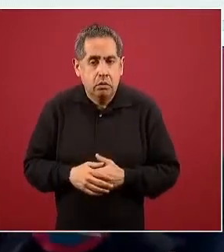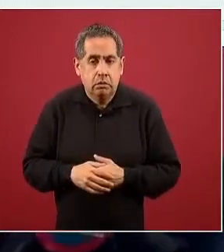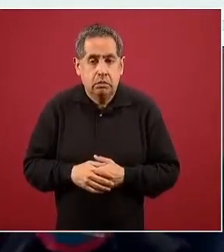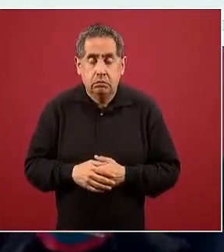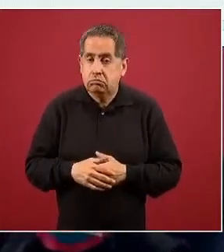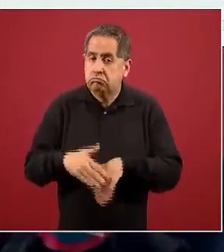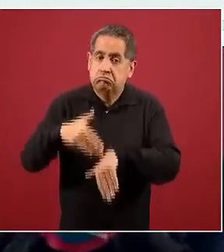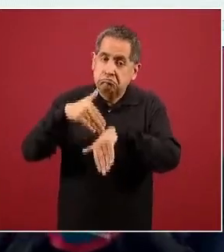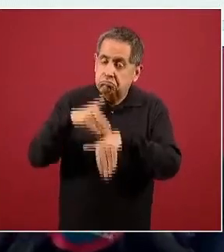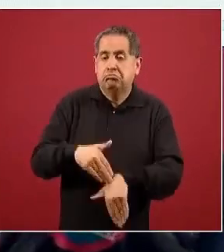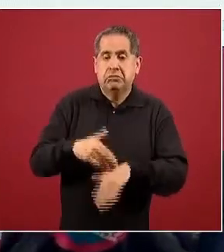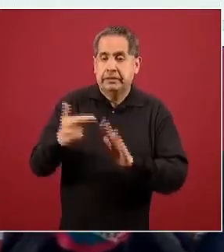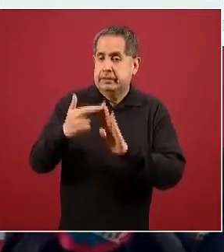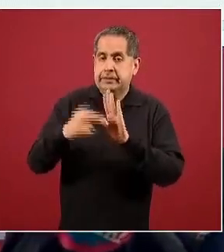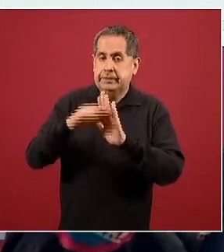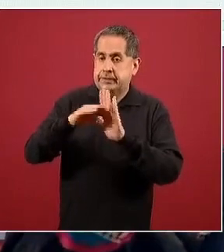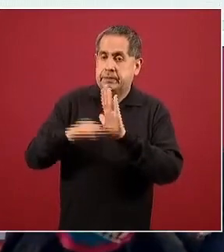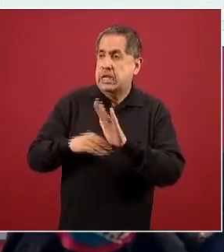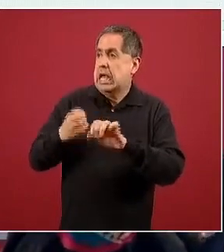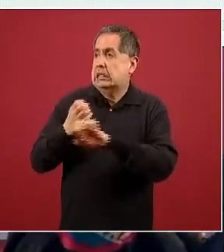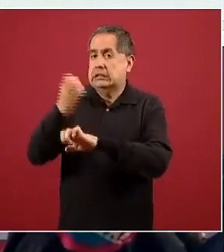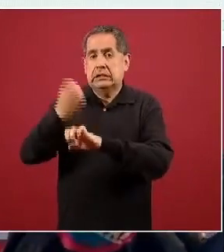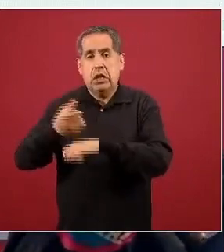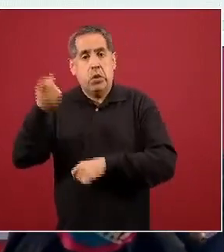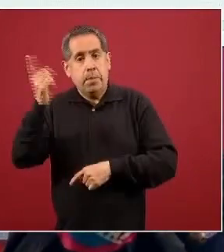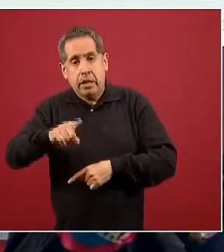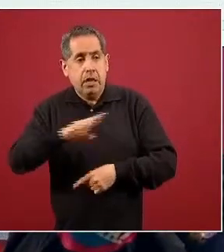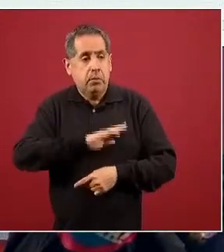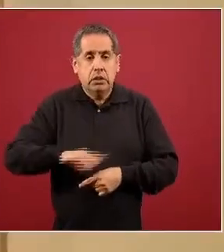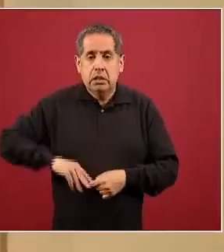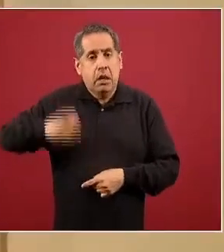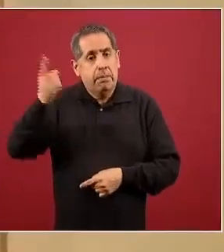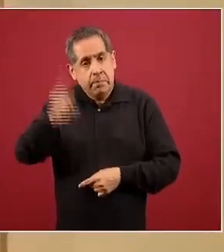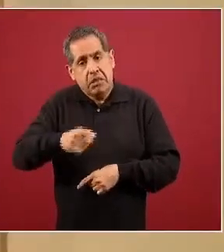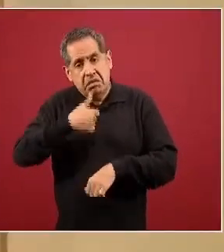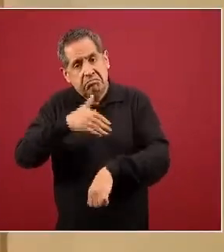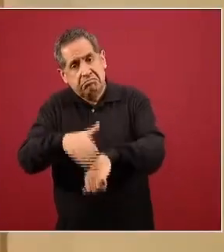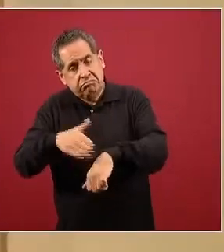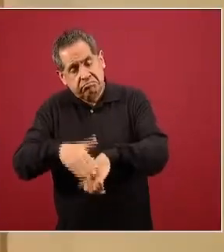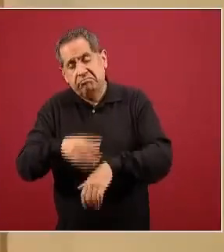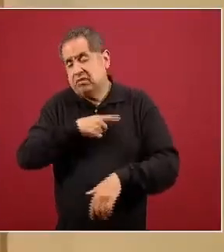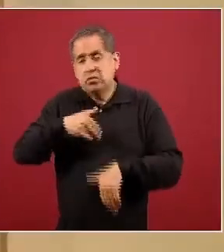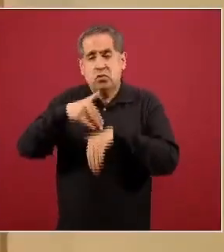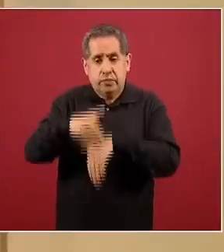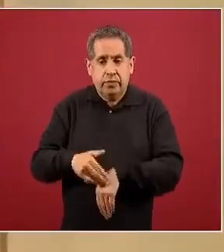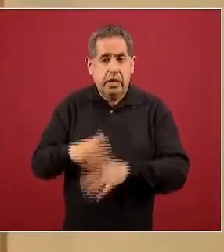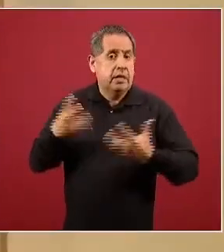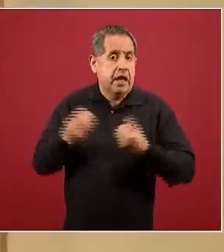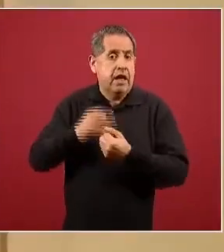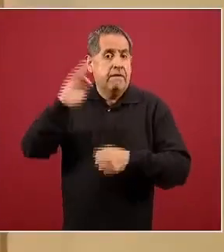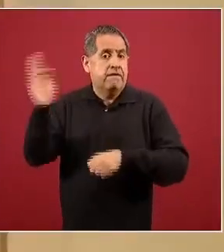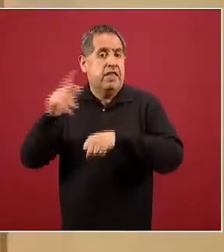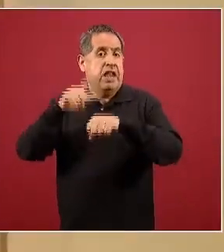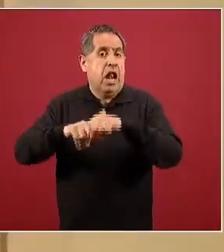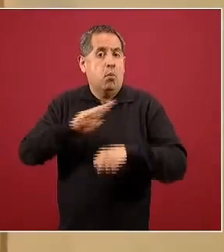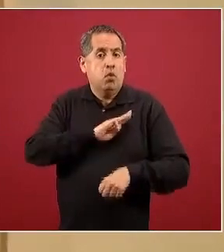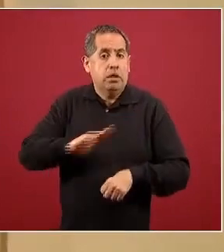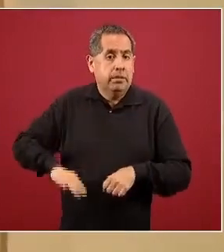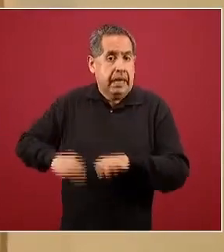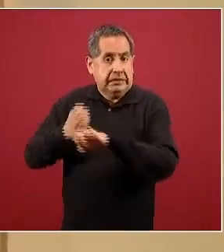a las indicaciones de nuestras autoridades estatales y municipales. Estamos trabajando los 3 órdenes de gobierno en